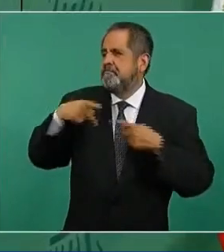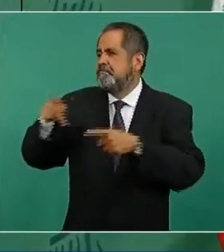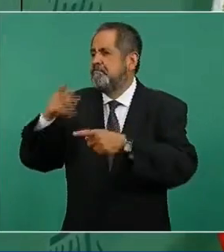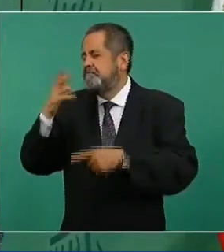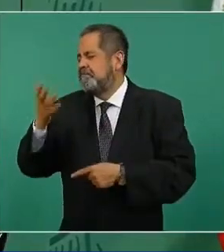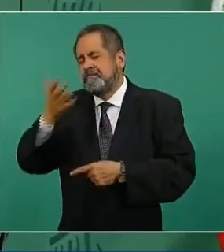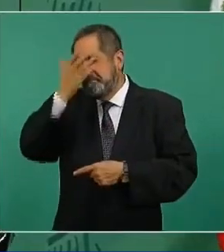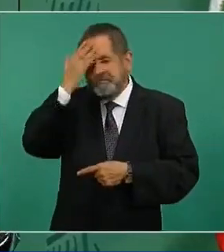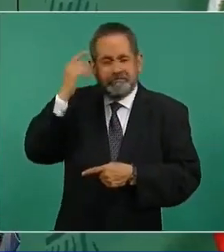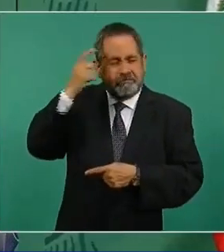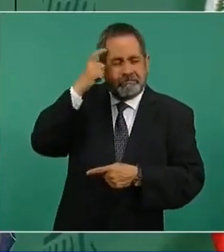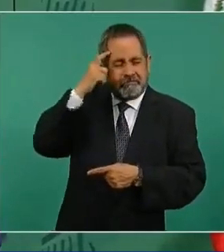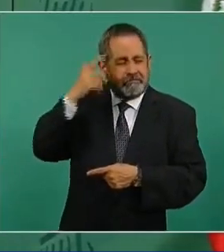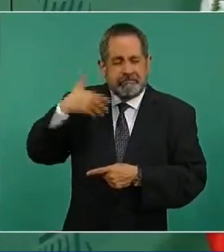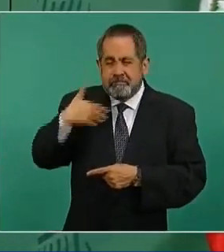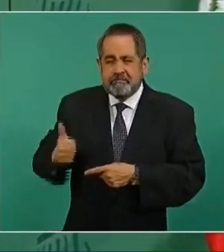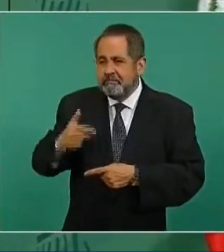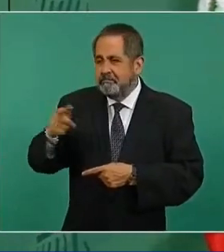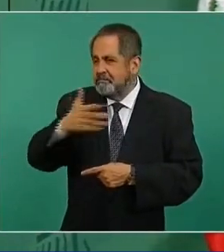discernir o no sabe